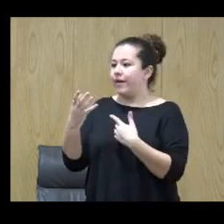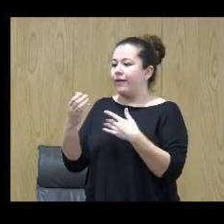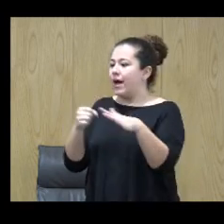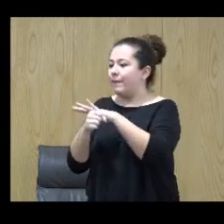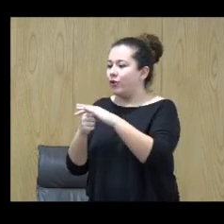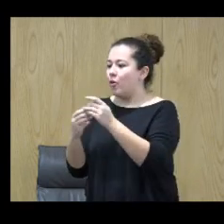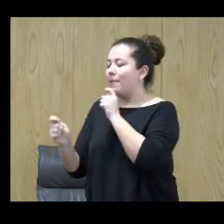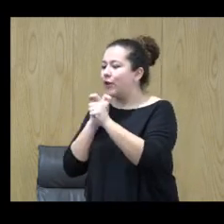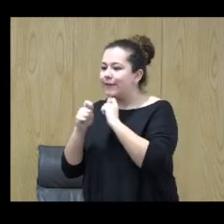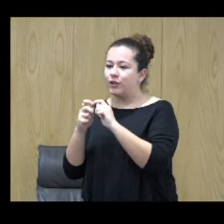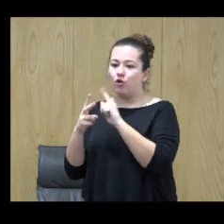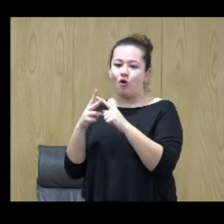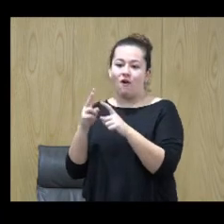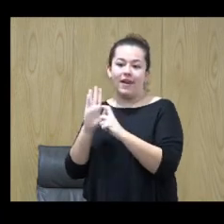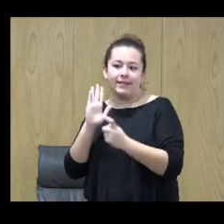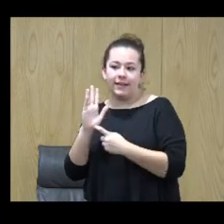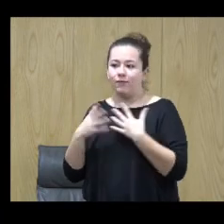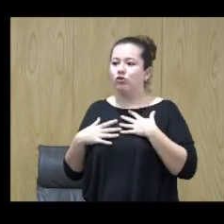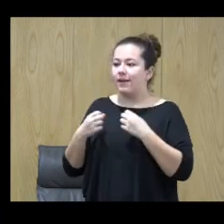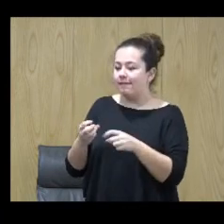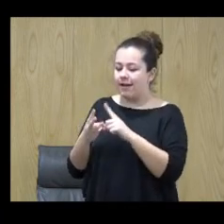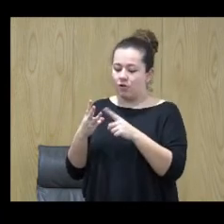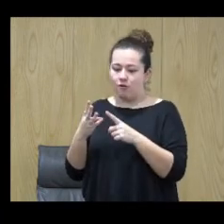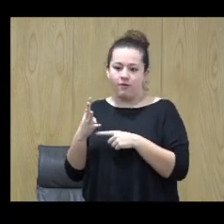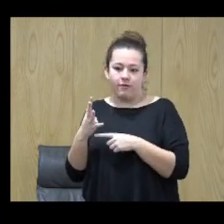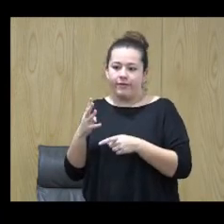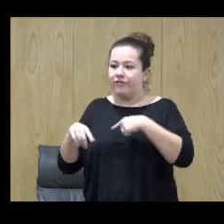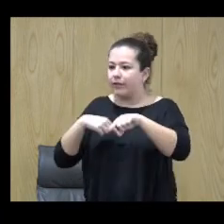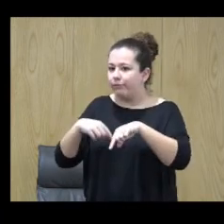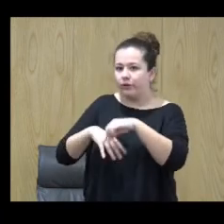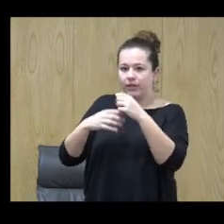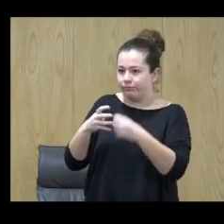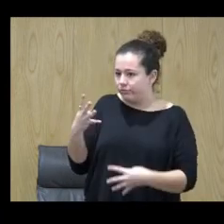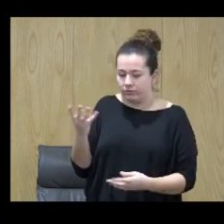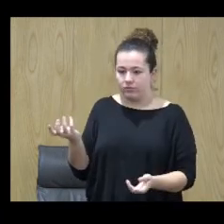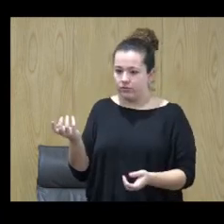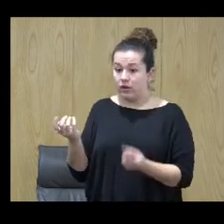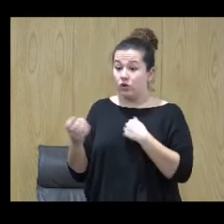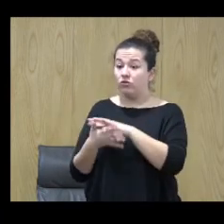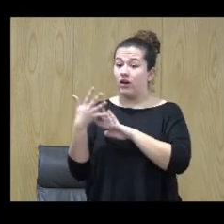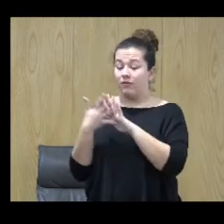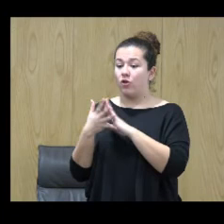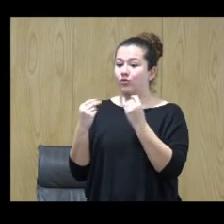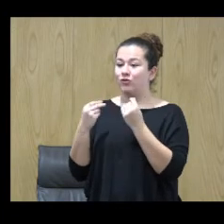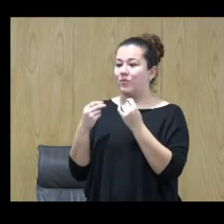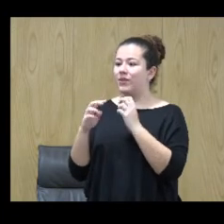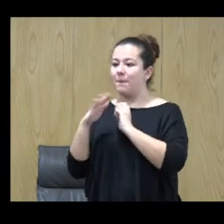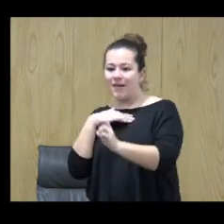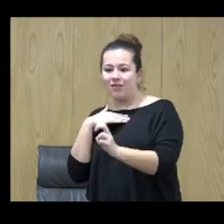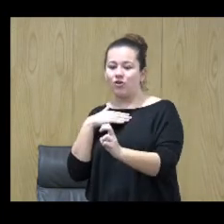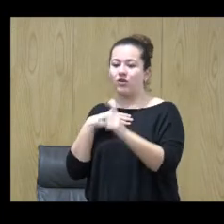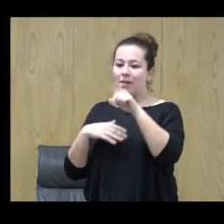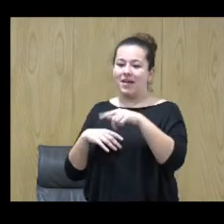ámbito legislativo, el ámbito sanitario, los transportes. Hemos oído hablar mucho de la red de metro, de las